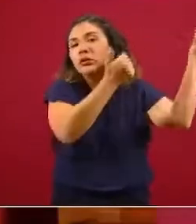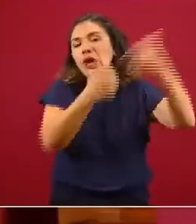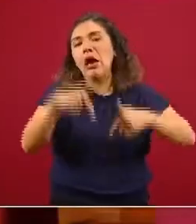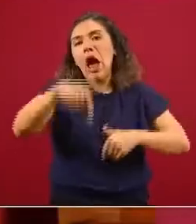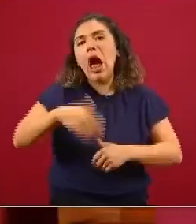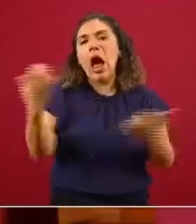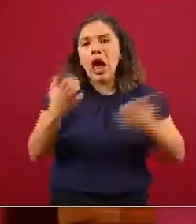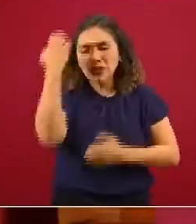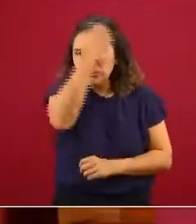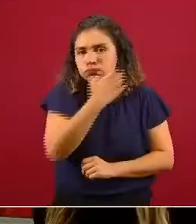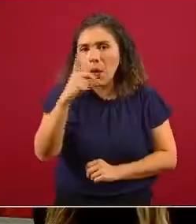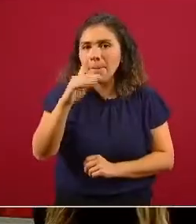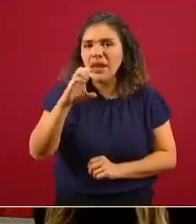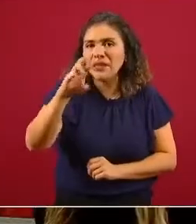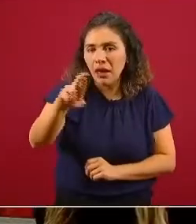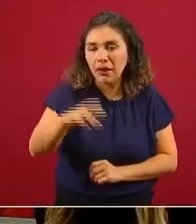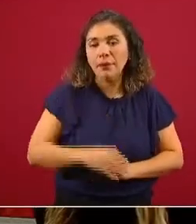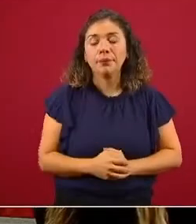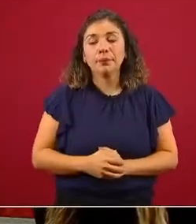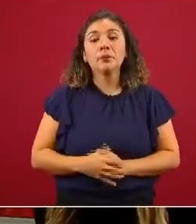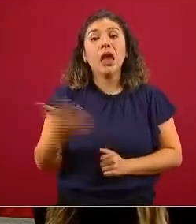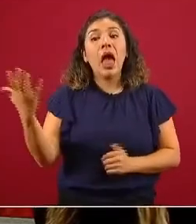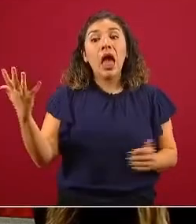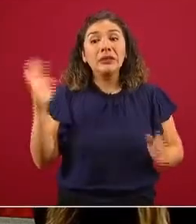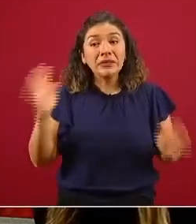PCR. Entonces, hemos hecho